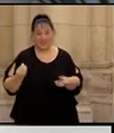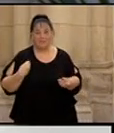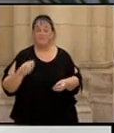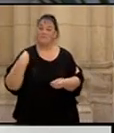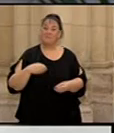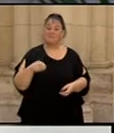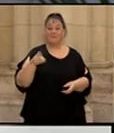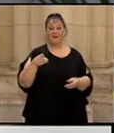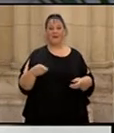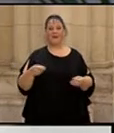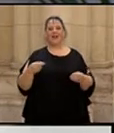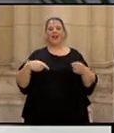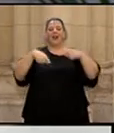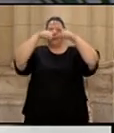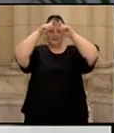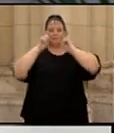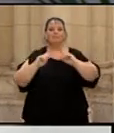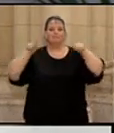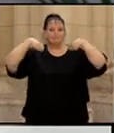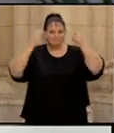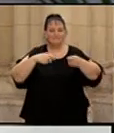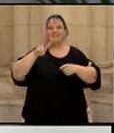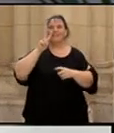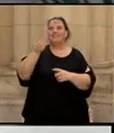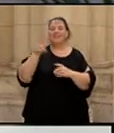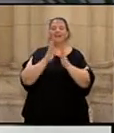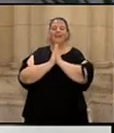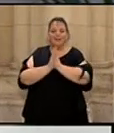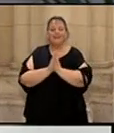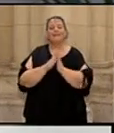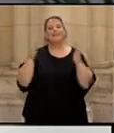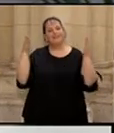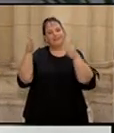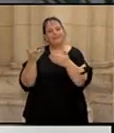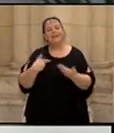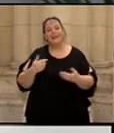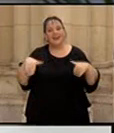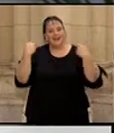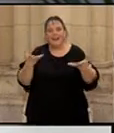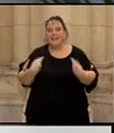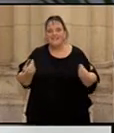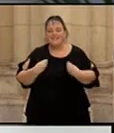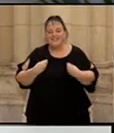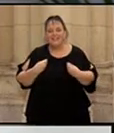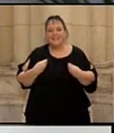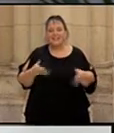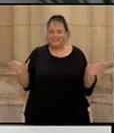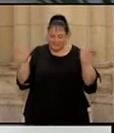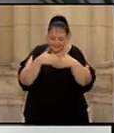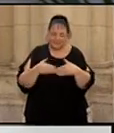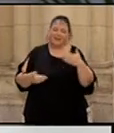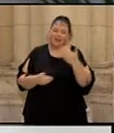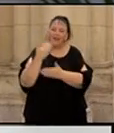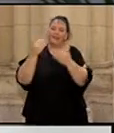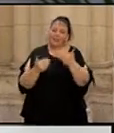viven los religiosos de vida contemplativa, que han regalado la vida y encerrados ahí en el monasterio, día tras